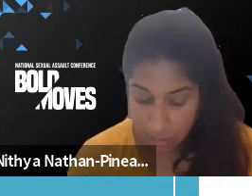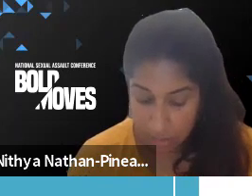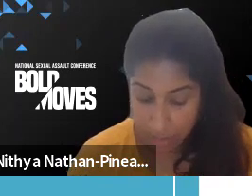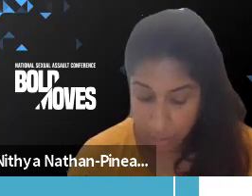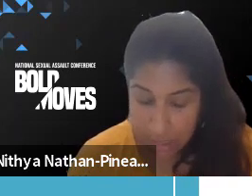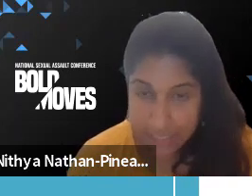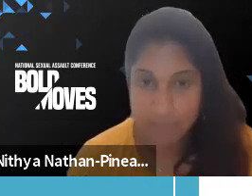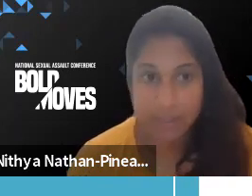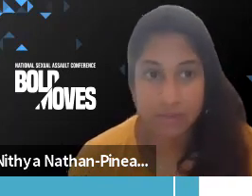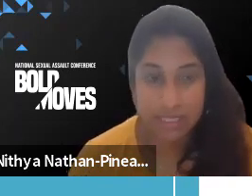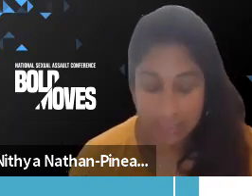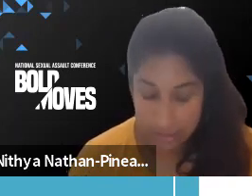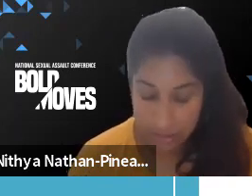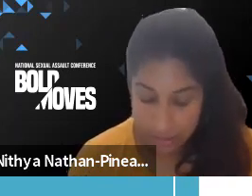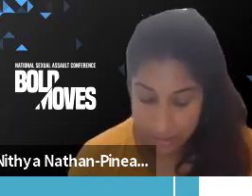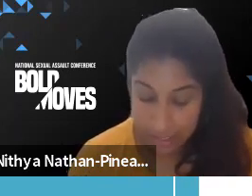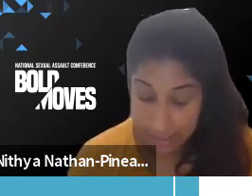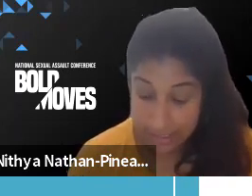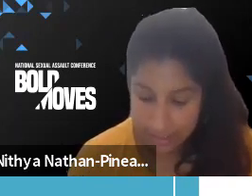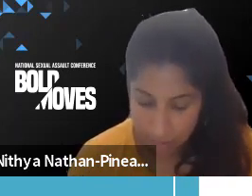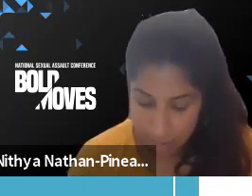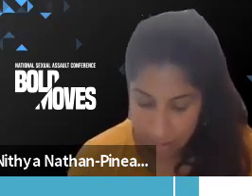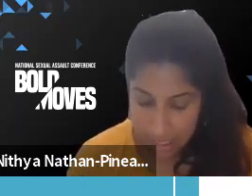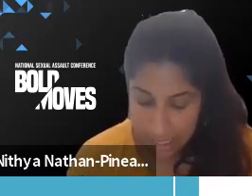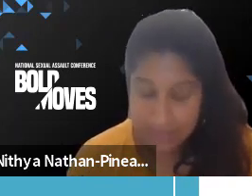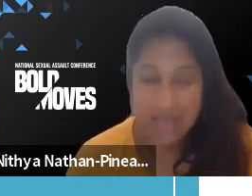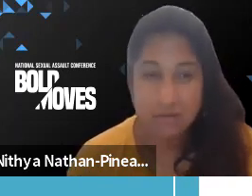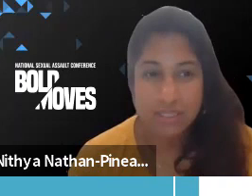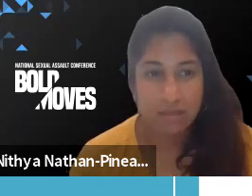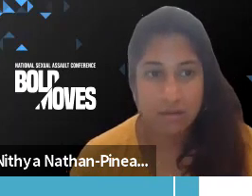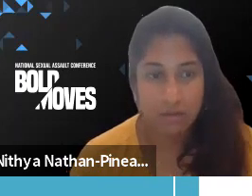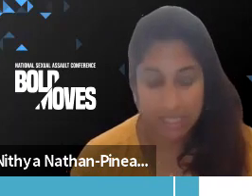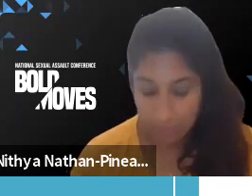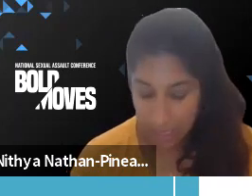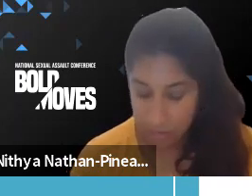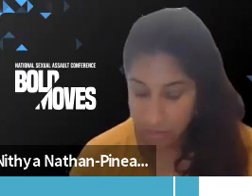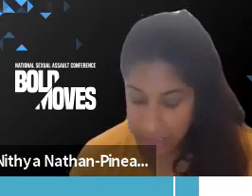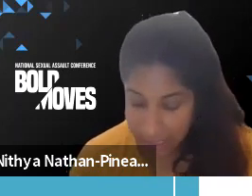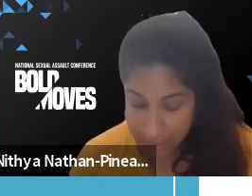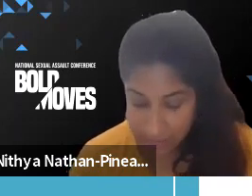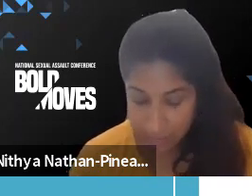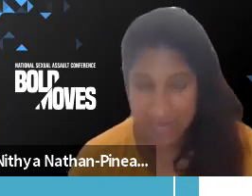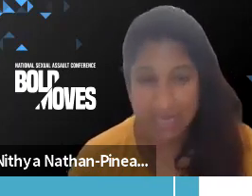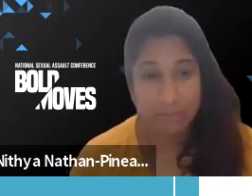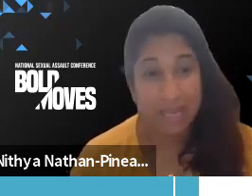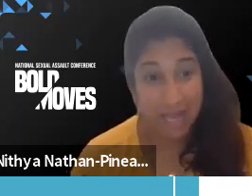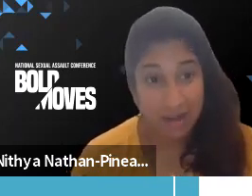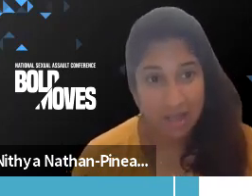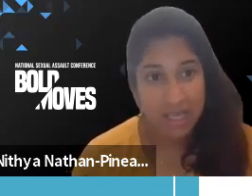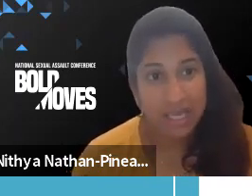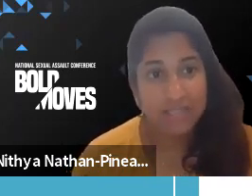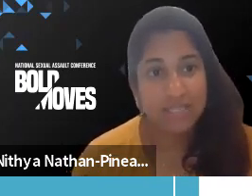leído reportes de personas en detención que están usando químicas tóxicas para